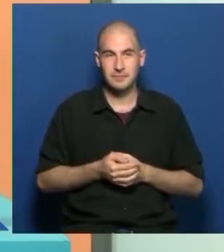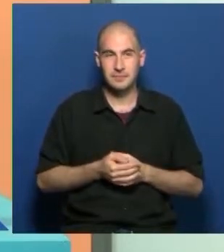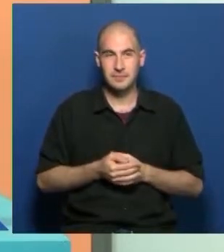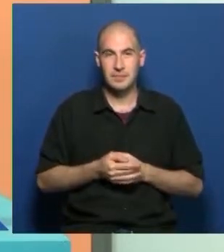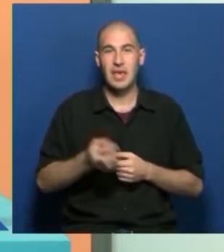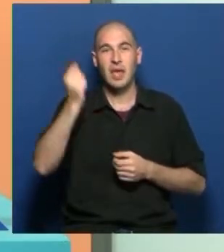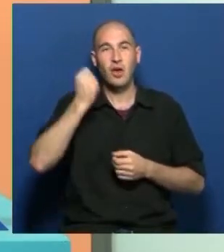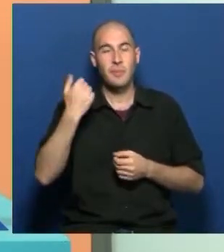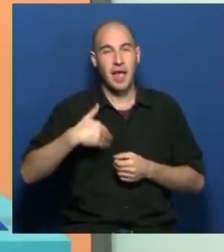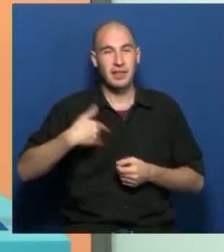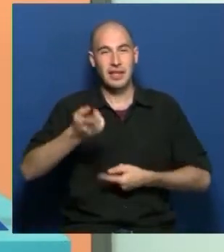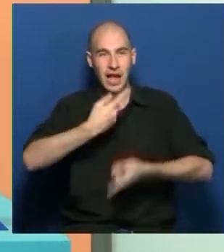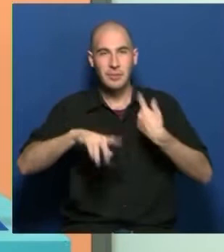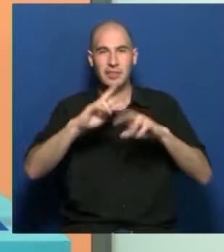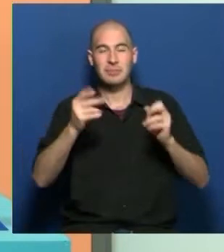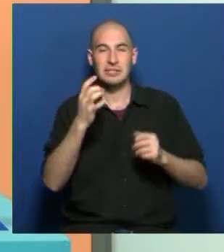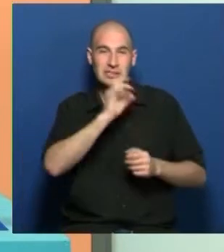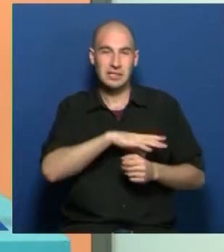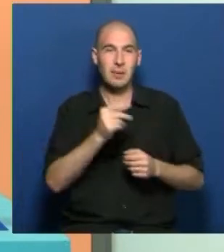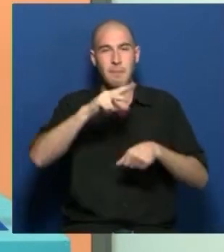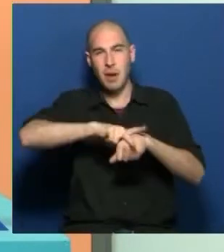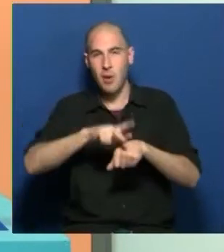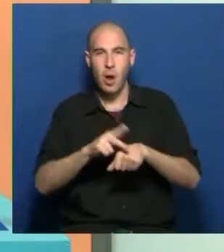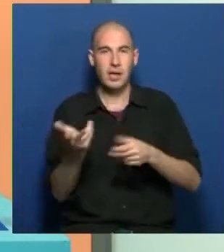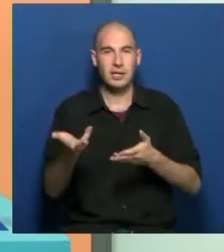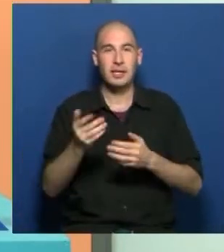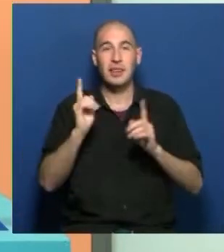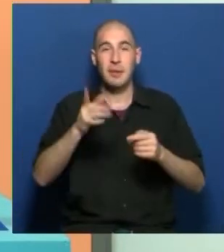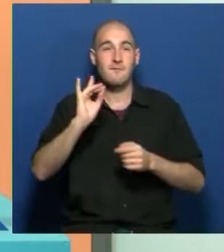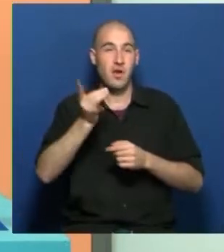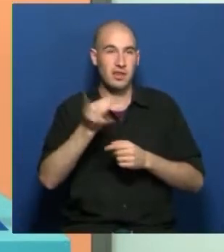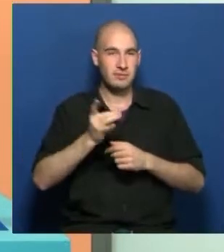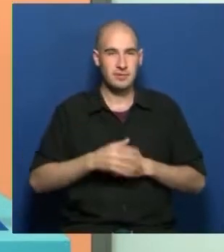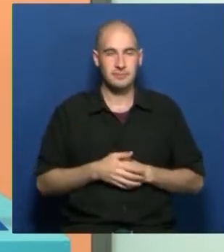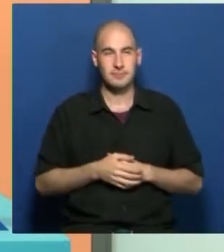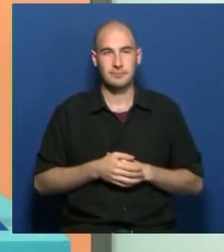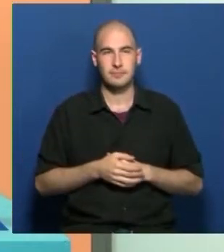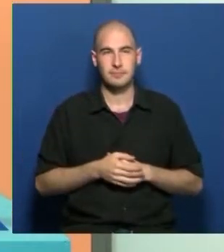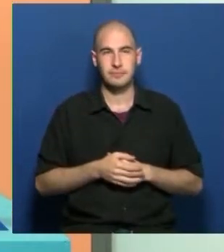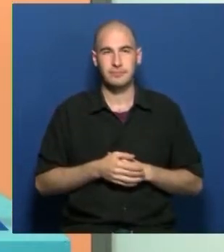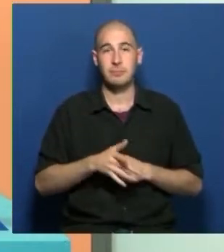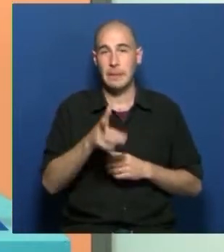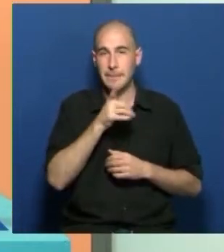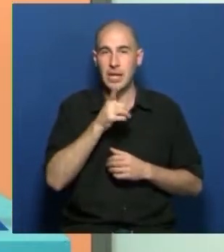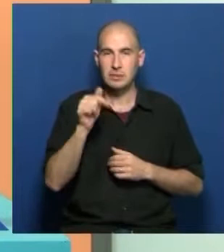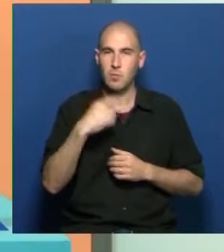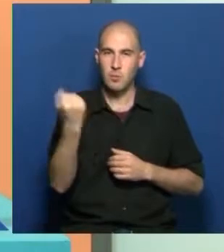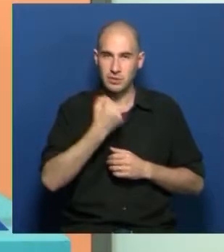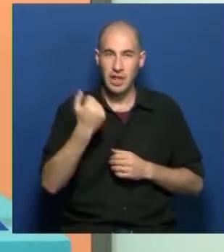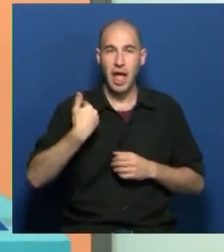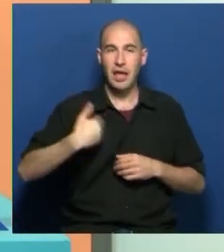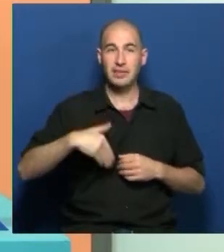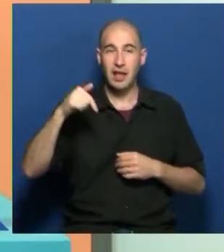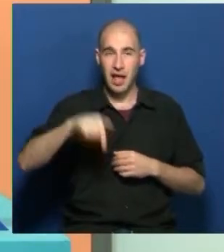en la economía argentina con respecto a la chilena, a la paraguaya e incluso a la boliviana. Entonces, creo que es importante que